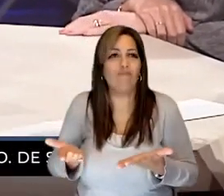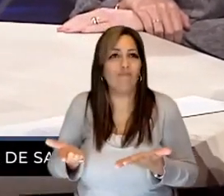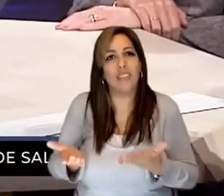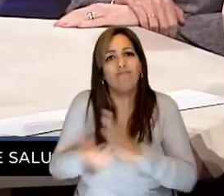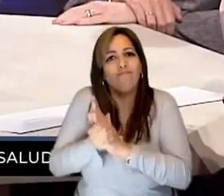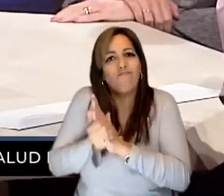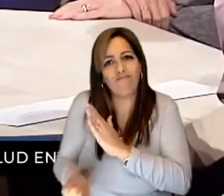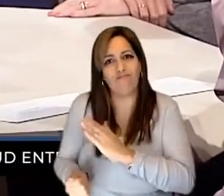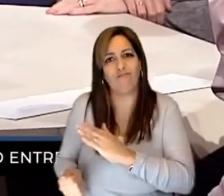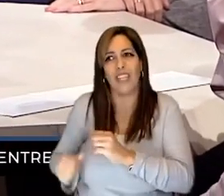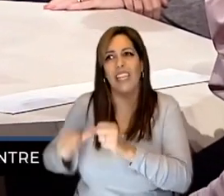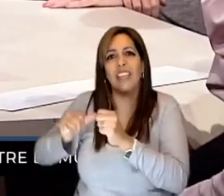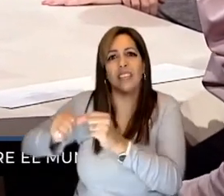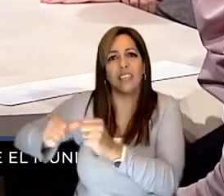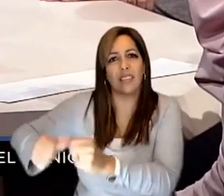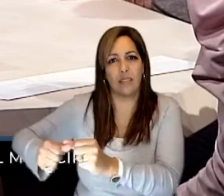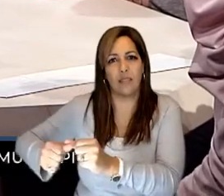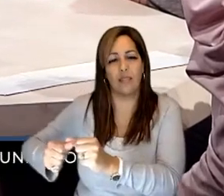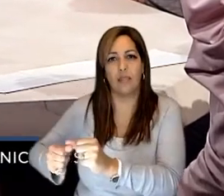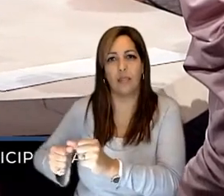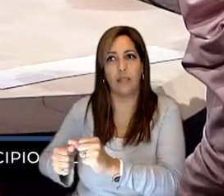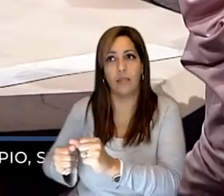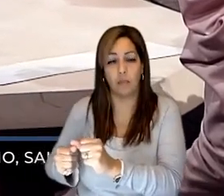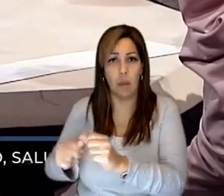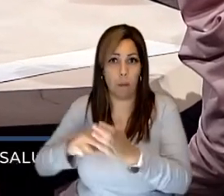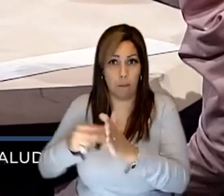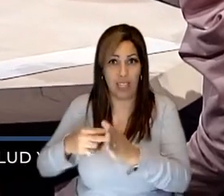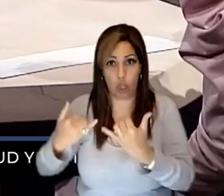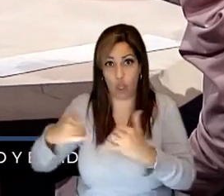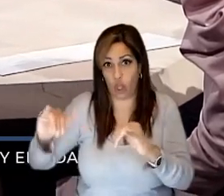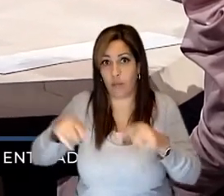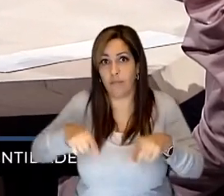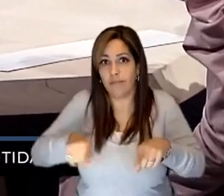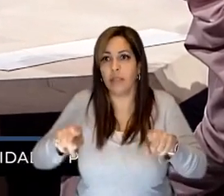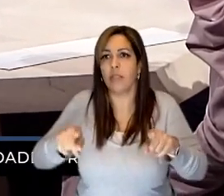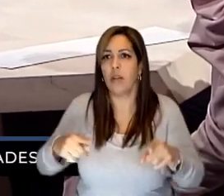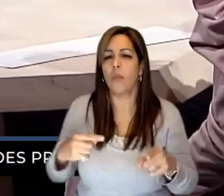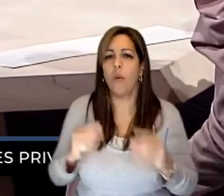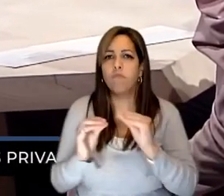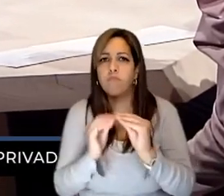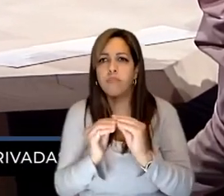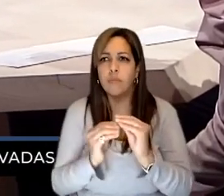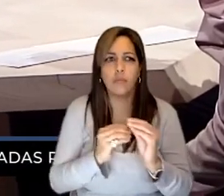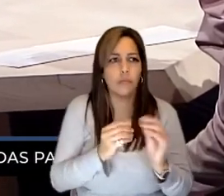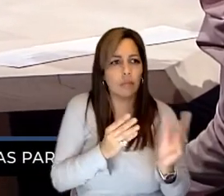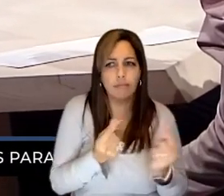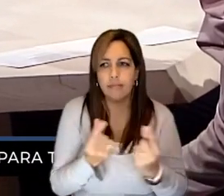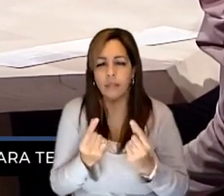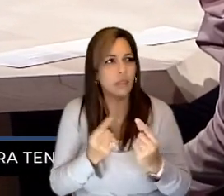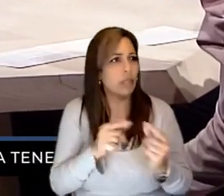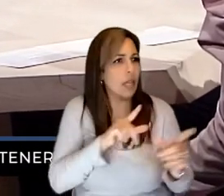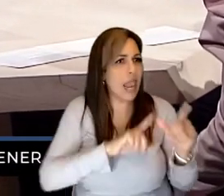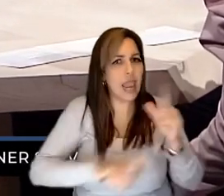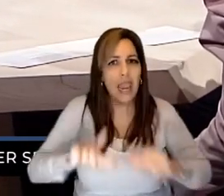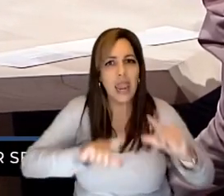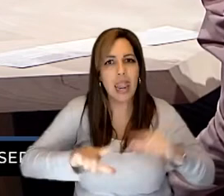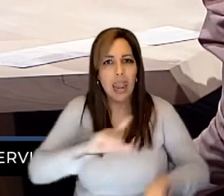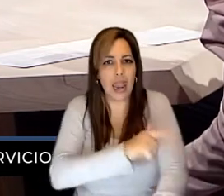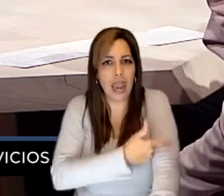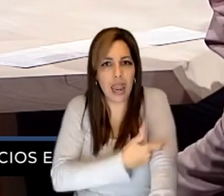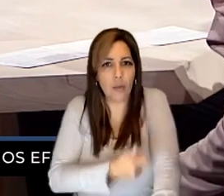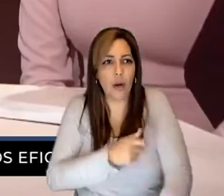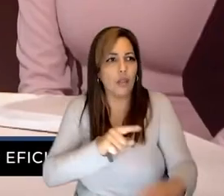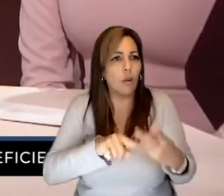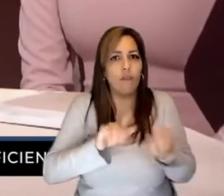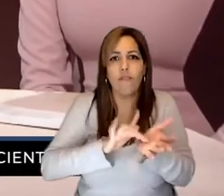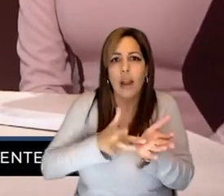sean eficientes y sean continuos. Sí. O sea que durante el camino vamos a estar perfeccionando quienes van a operar el laboratorio, quién va a operar la